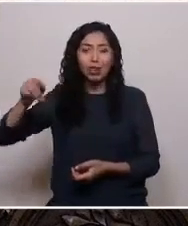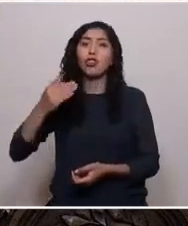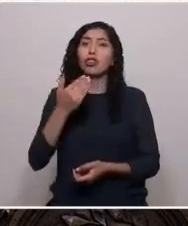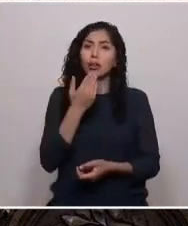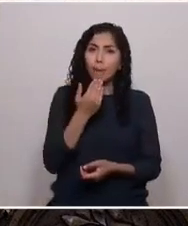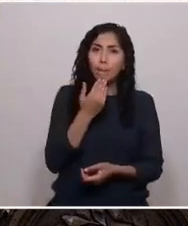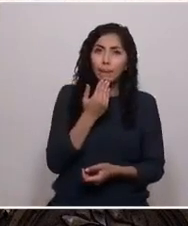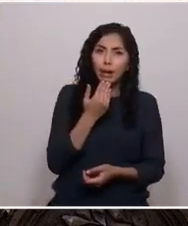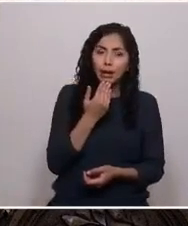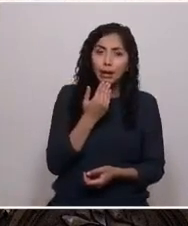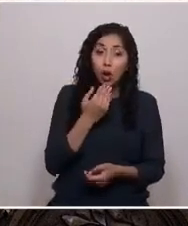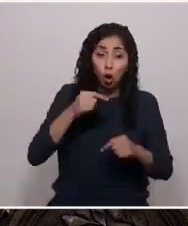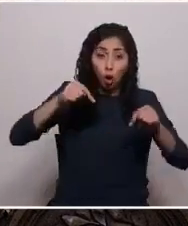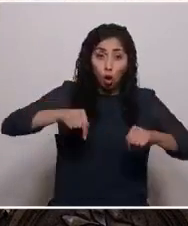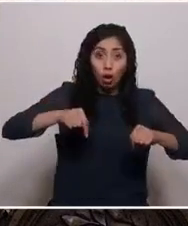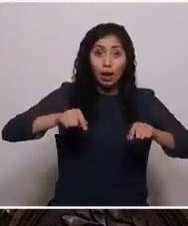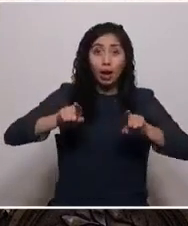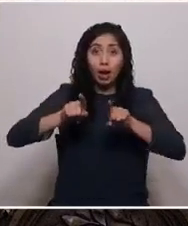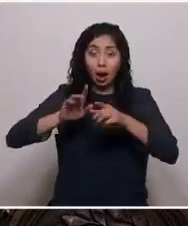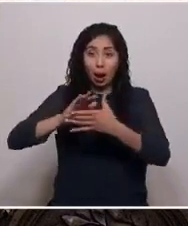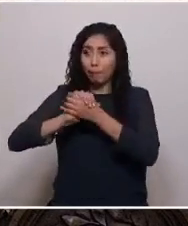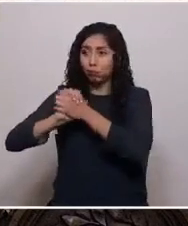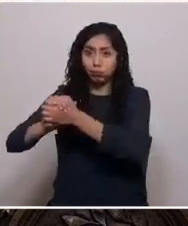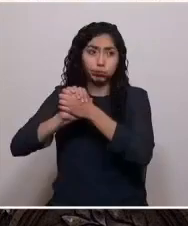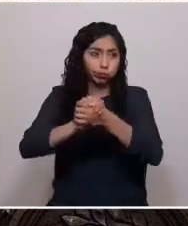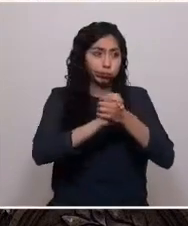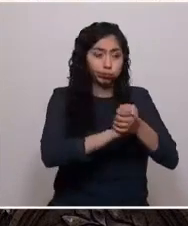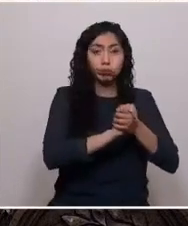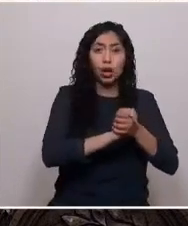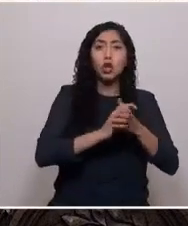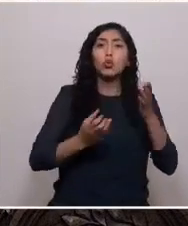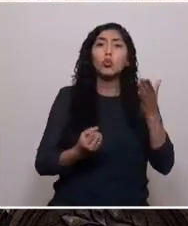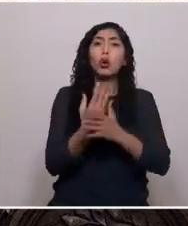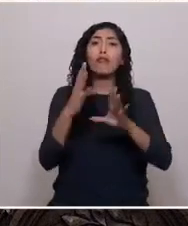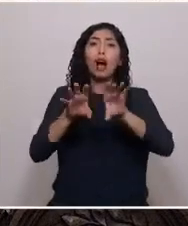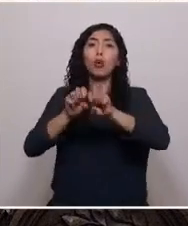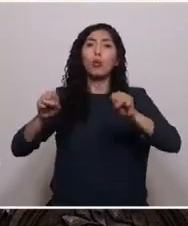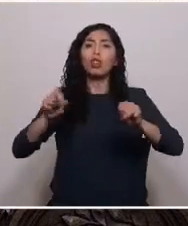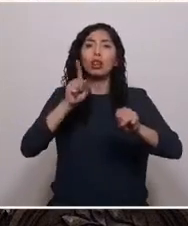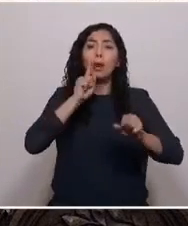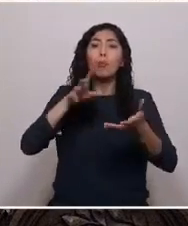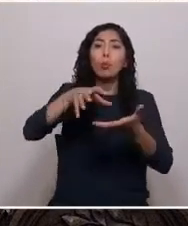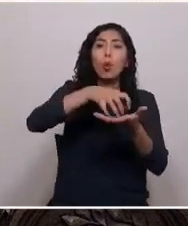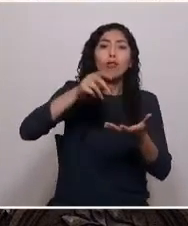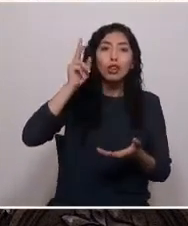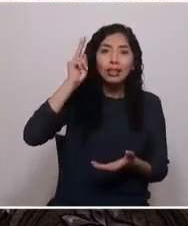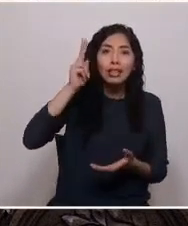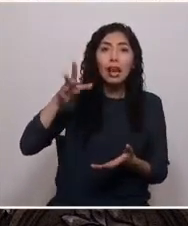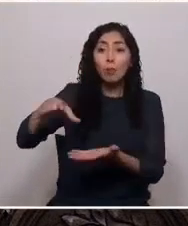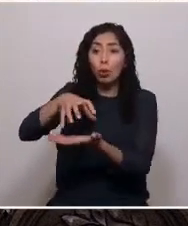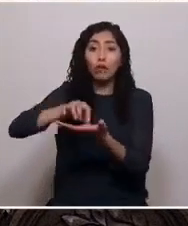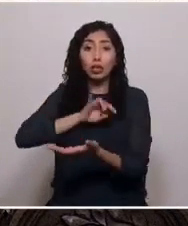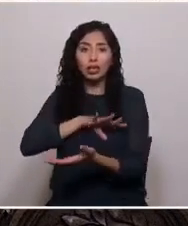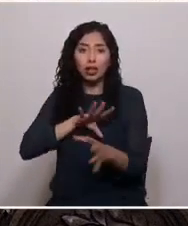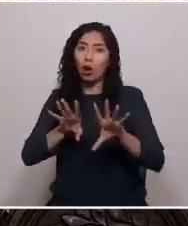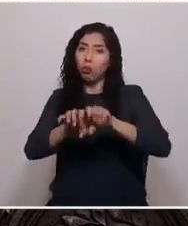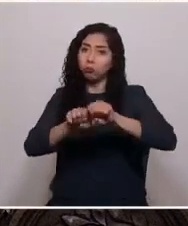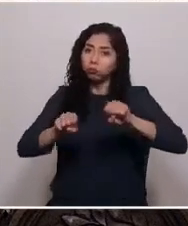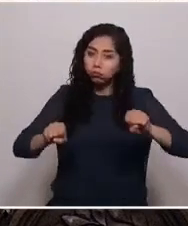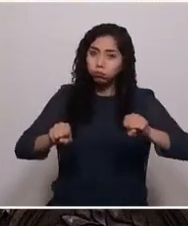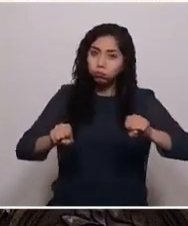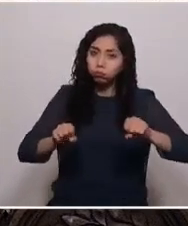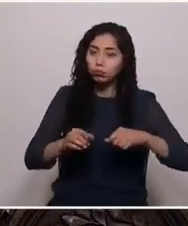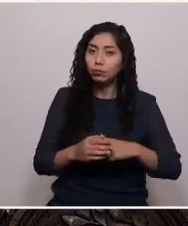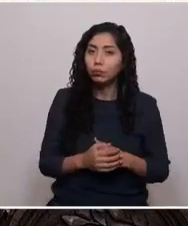hoy, hermanos y hermanas, estamos escribiendo el nuevo pacto entre los pueblos indígenas y el pueblo chileno, que nos permitirá superar